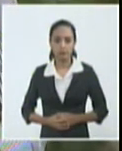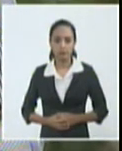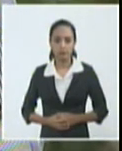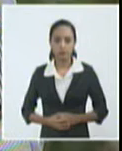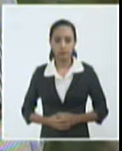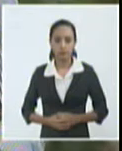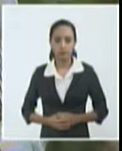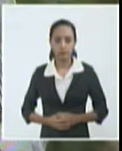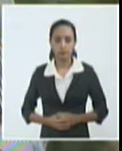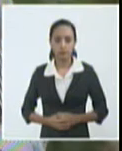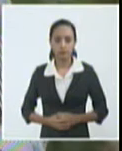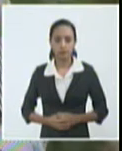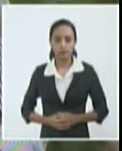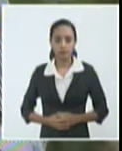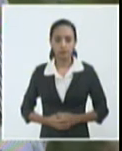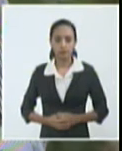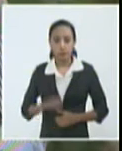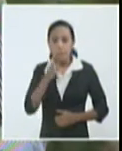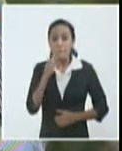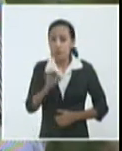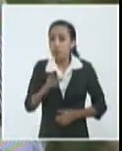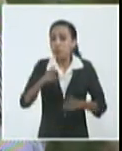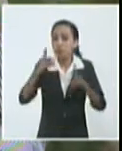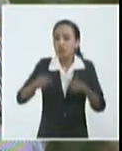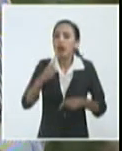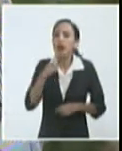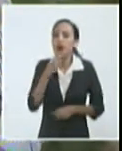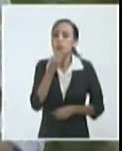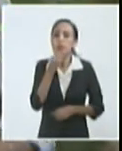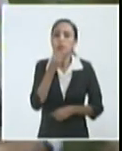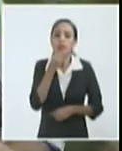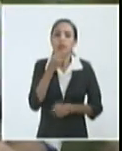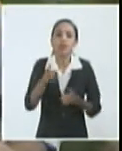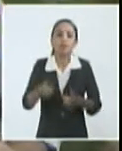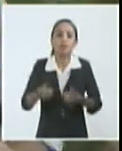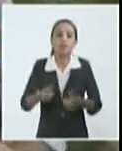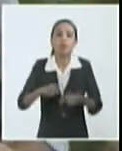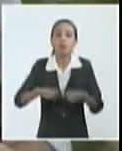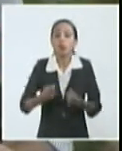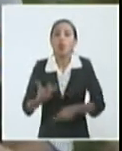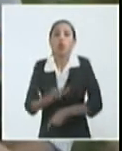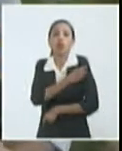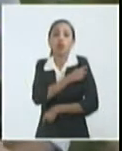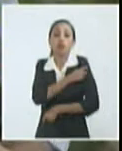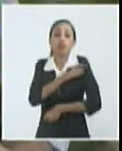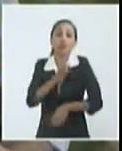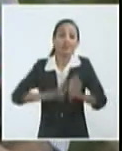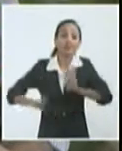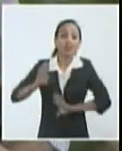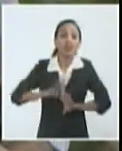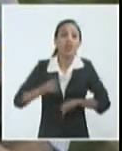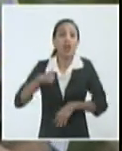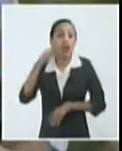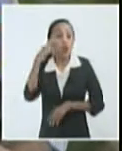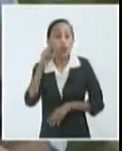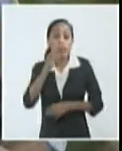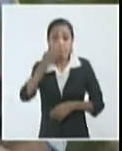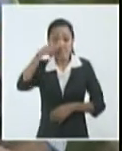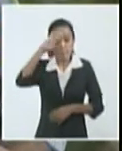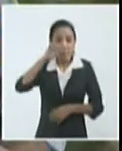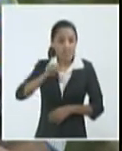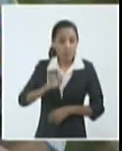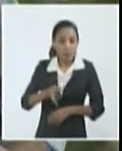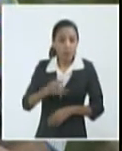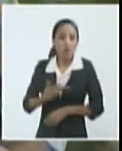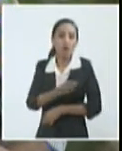muy buenas posibilidades de que pueda ser utilizado con mucha efectividad también como dosis de refuerzo. Recuérdense que Mambisa tiene una posibilidad también de